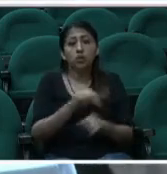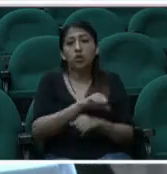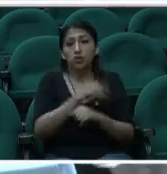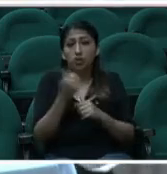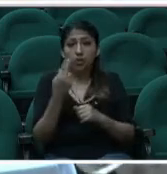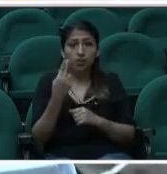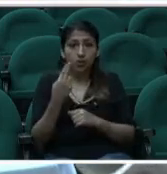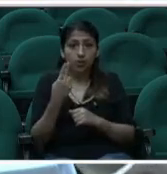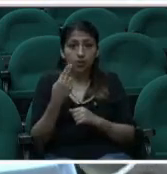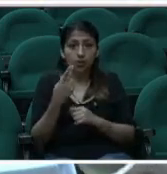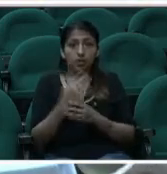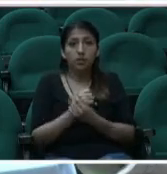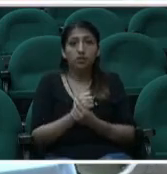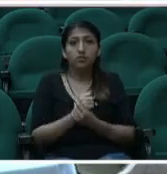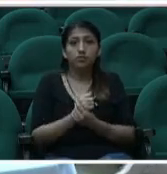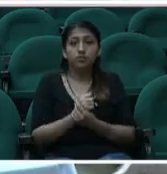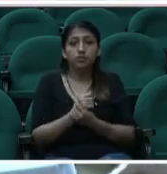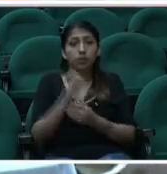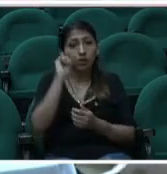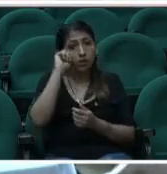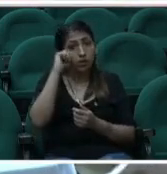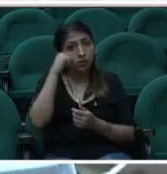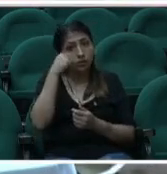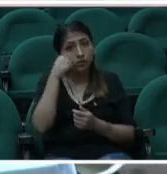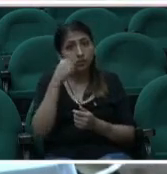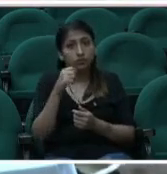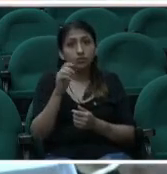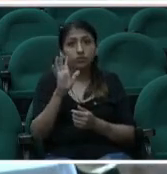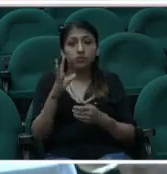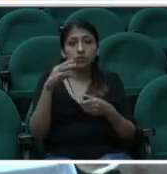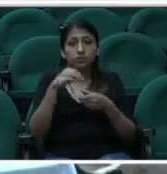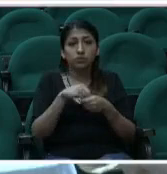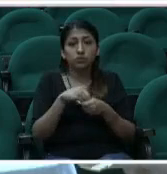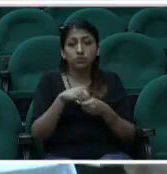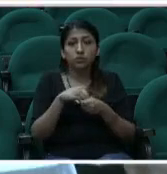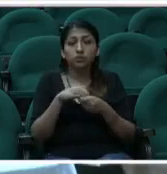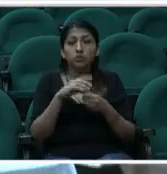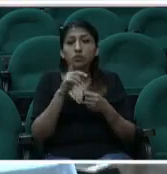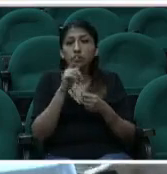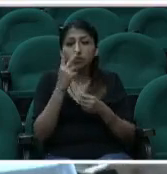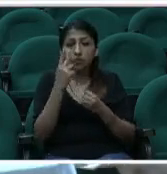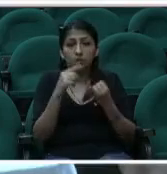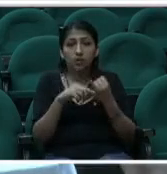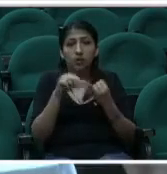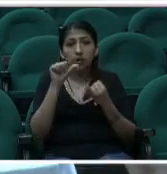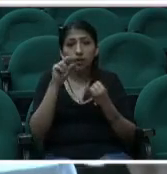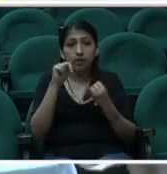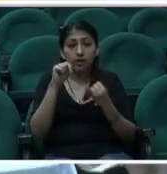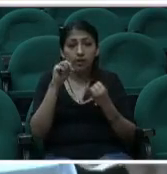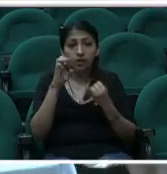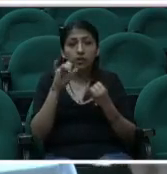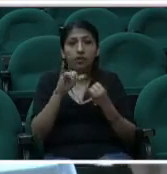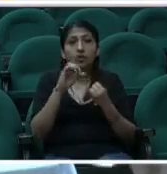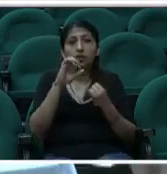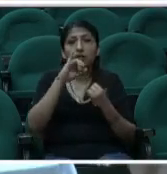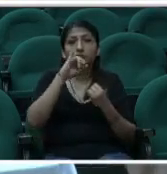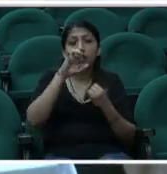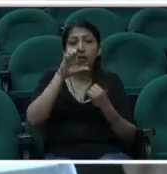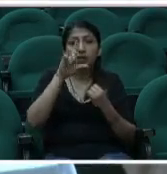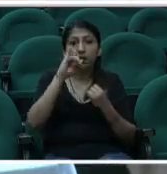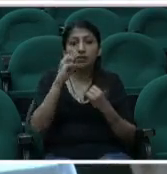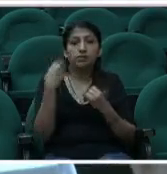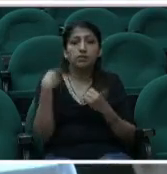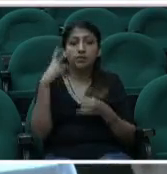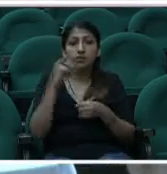la siguiente pareja les recordamos la pareja está integrada por el candidato granda y también el candidato hacker o tienen